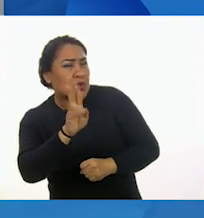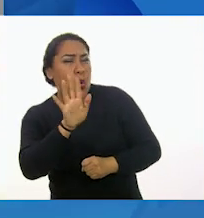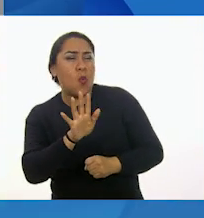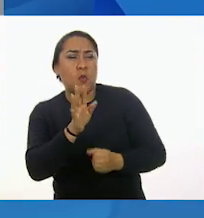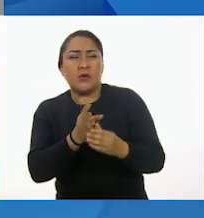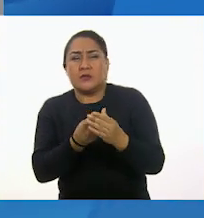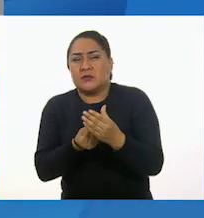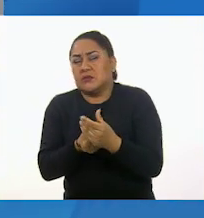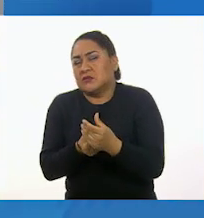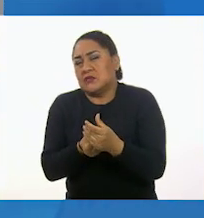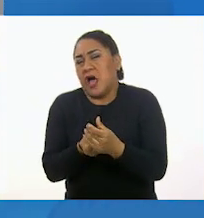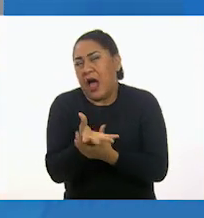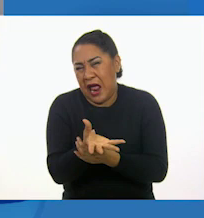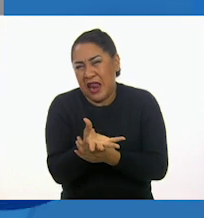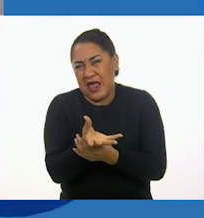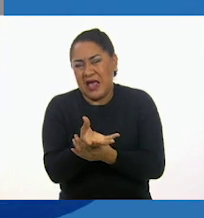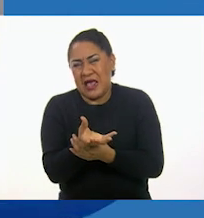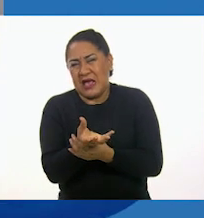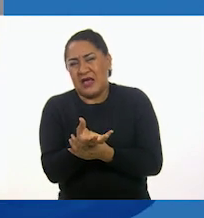saliendo